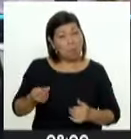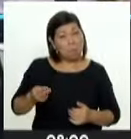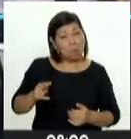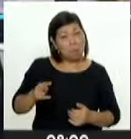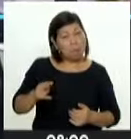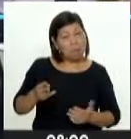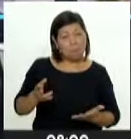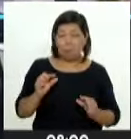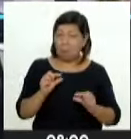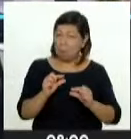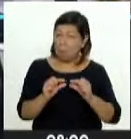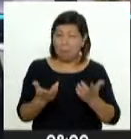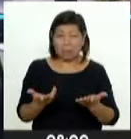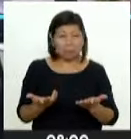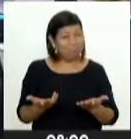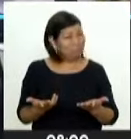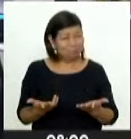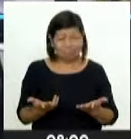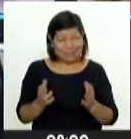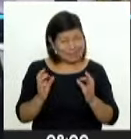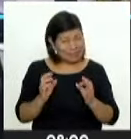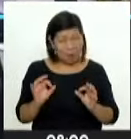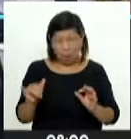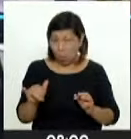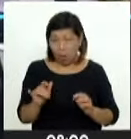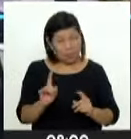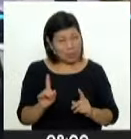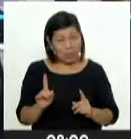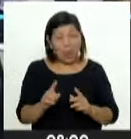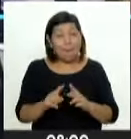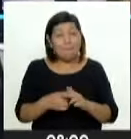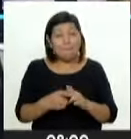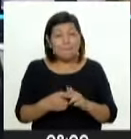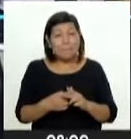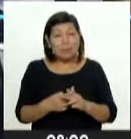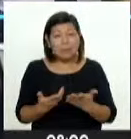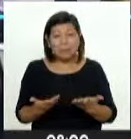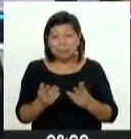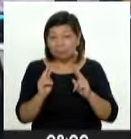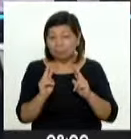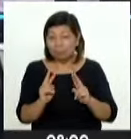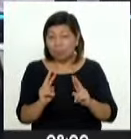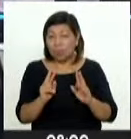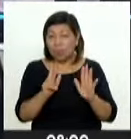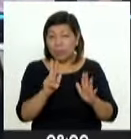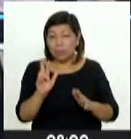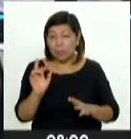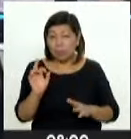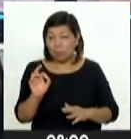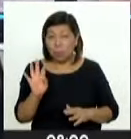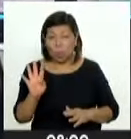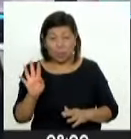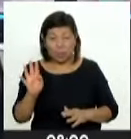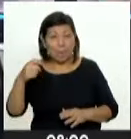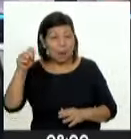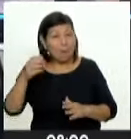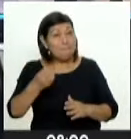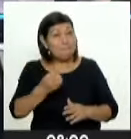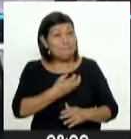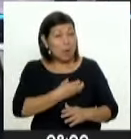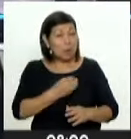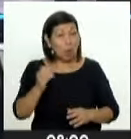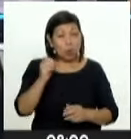sea, no ha sido siempre la misma. Empezó, como se ve en la imagen, con 83.4% en el periodo